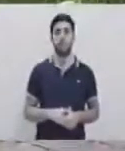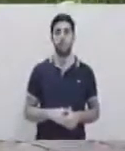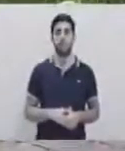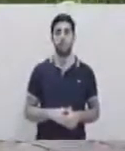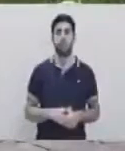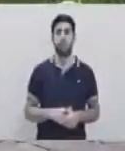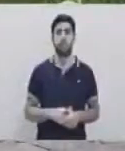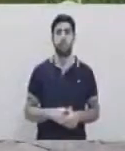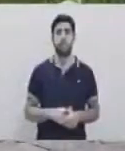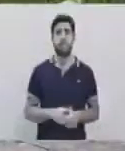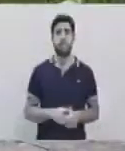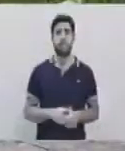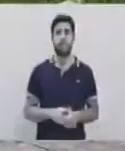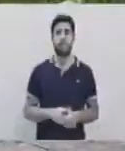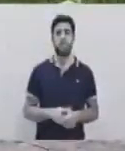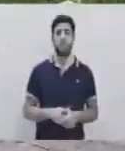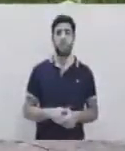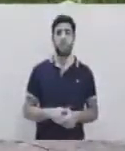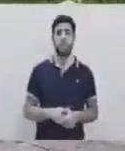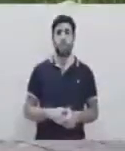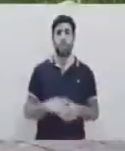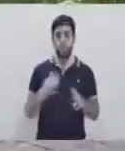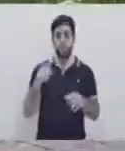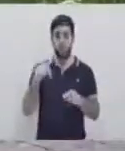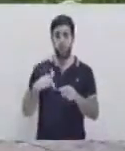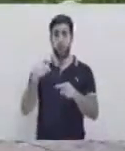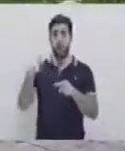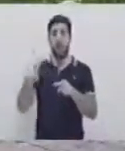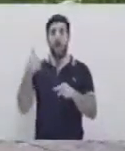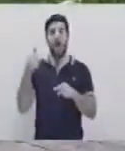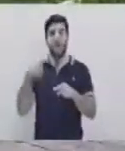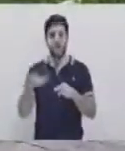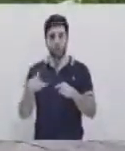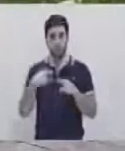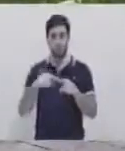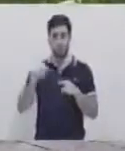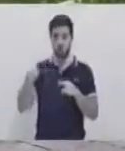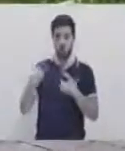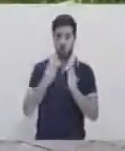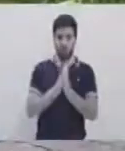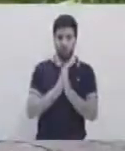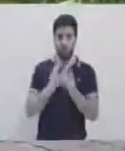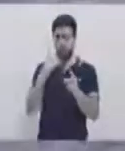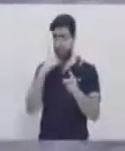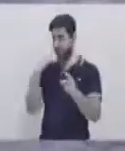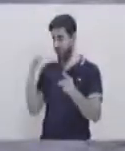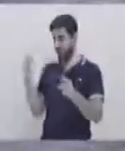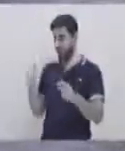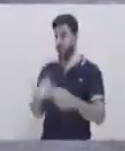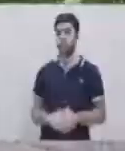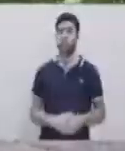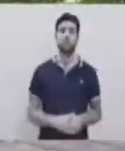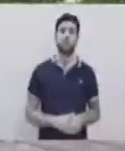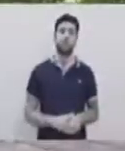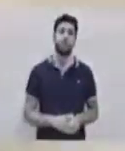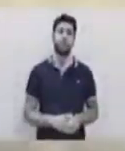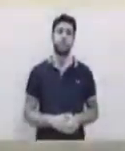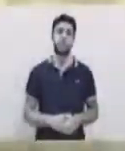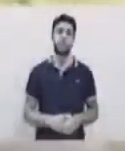Uno, dos, tres. Me tiro al azul. Uno,